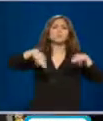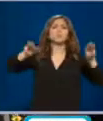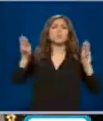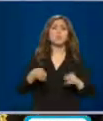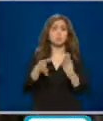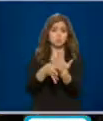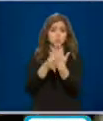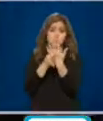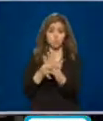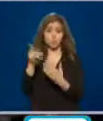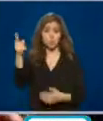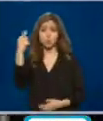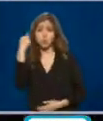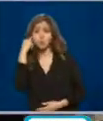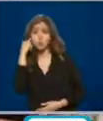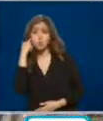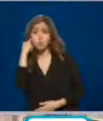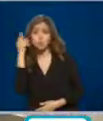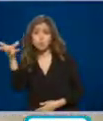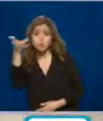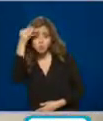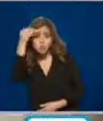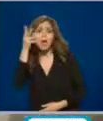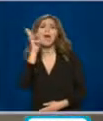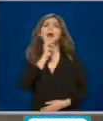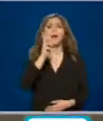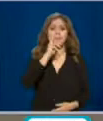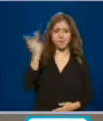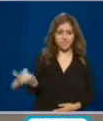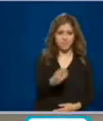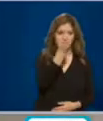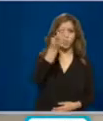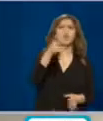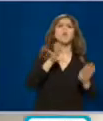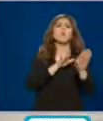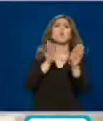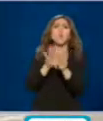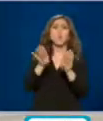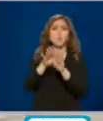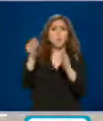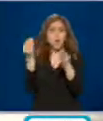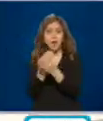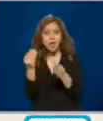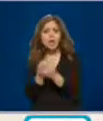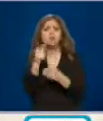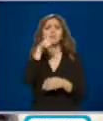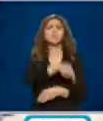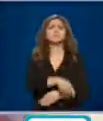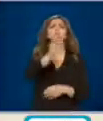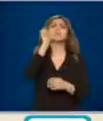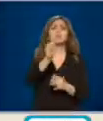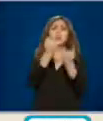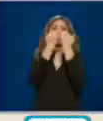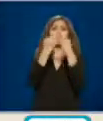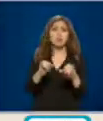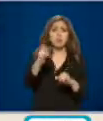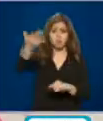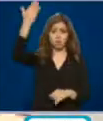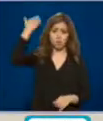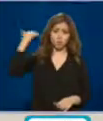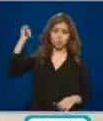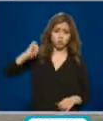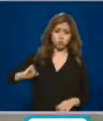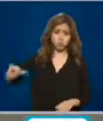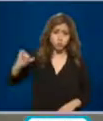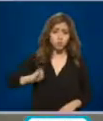es músico de ollita. Pues preguntemos a ver qué clase les dan y desde cuándo está fundado este lugar, porque antiguamente